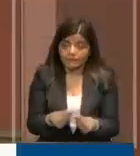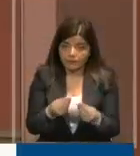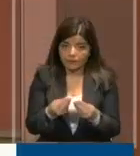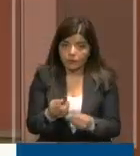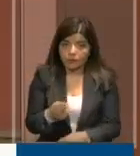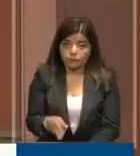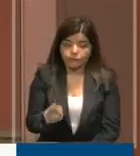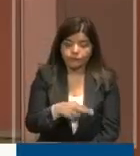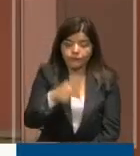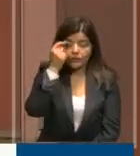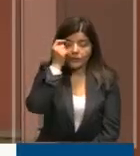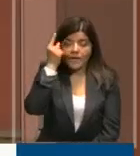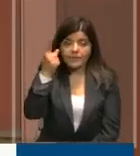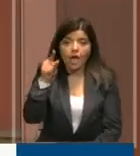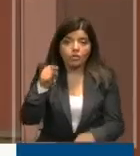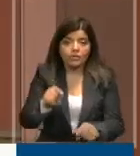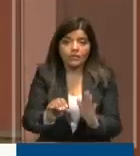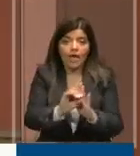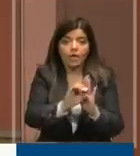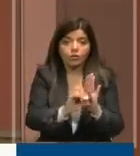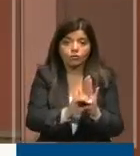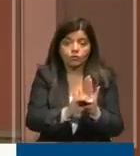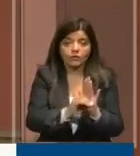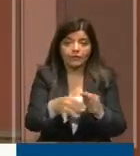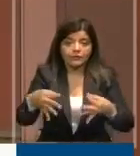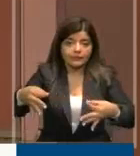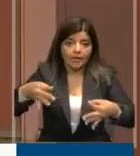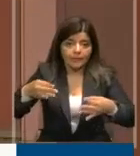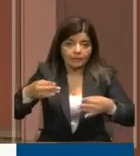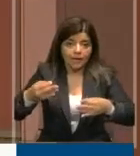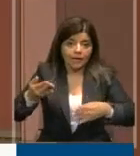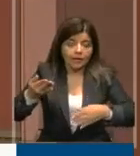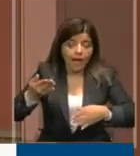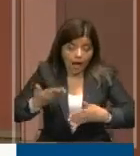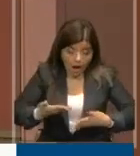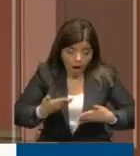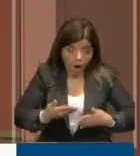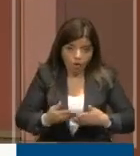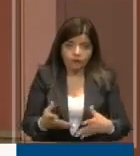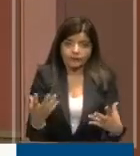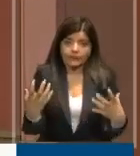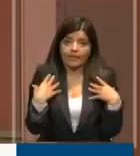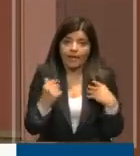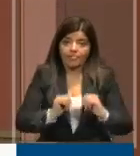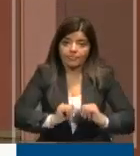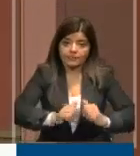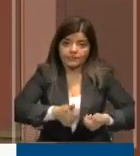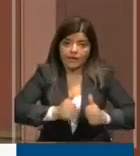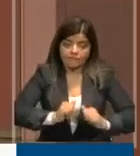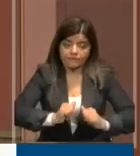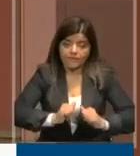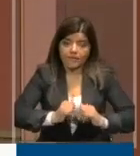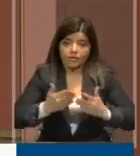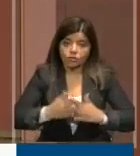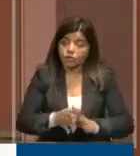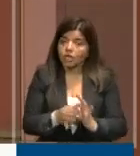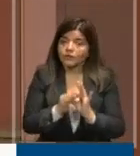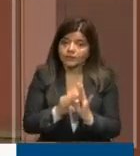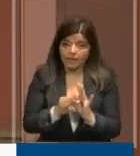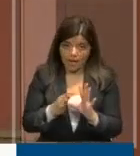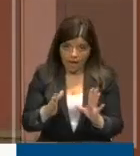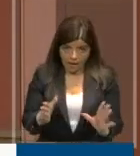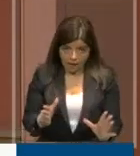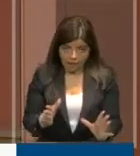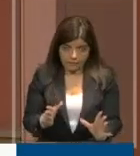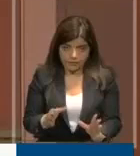volver con la idea de que esta es una constitución hija de su tiempo, que tiene que hacerse cargo de desafíos muy graves y